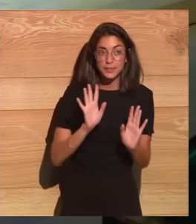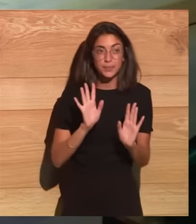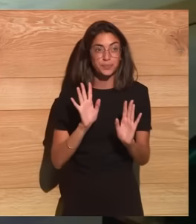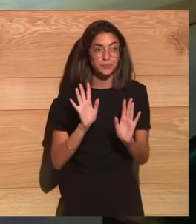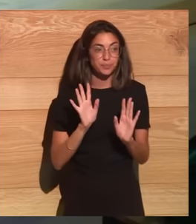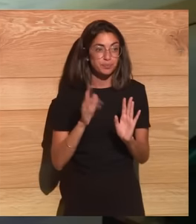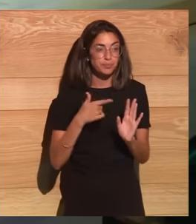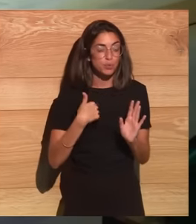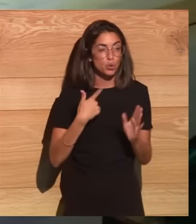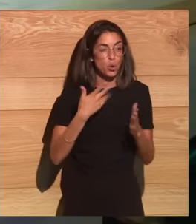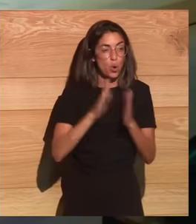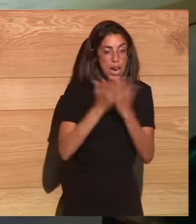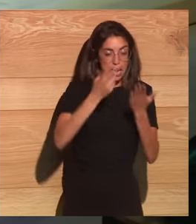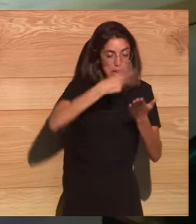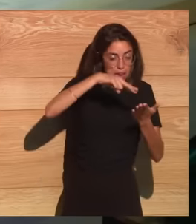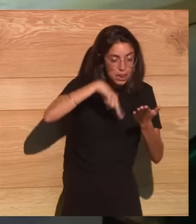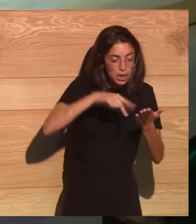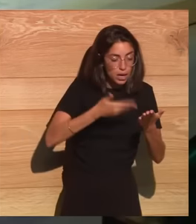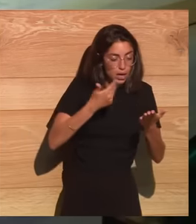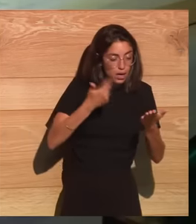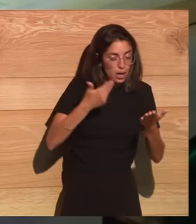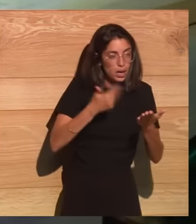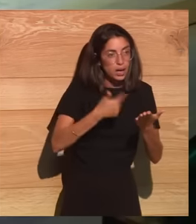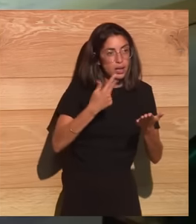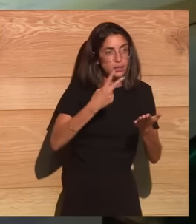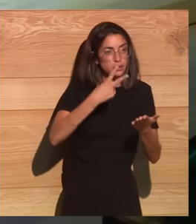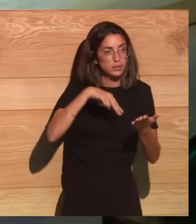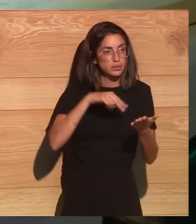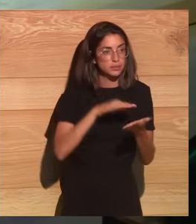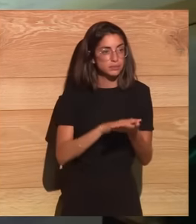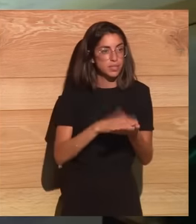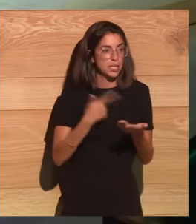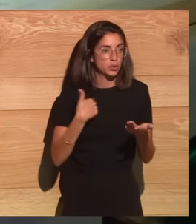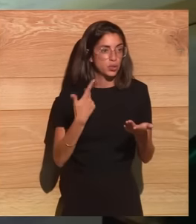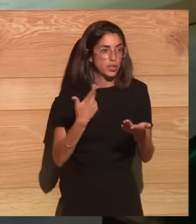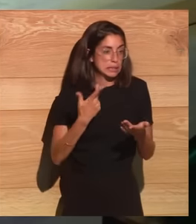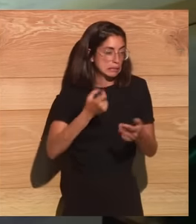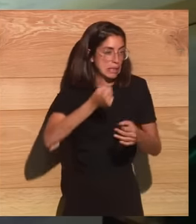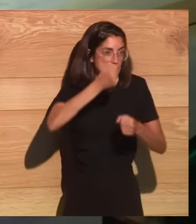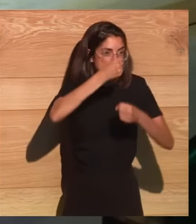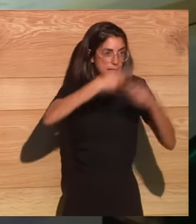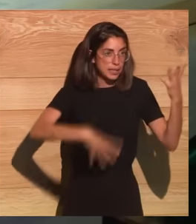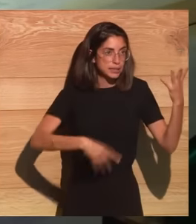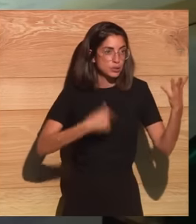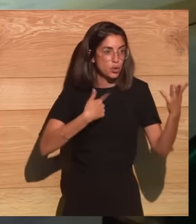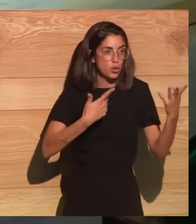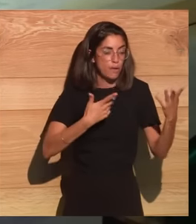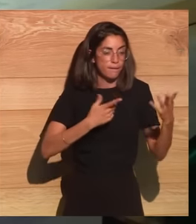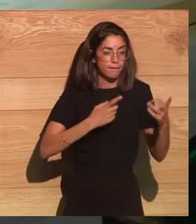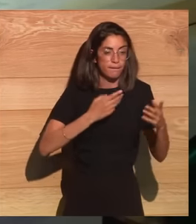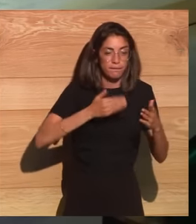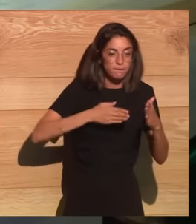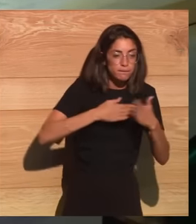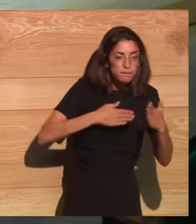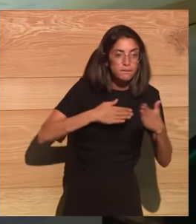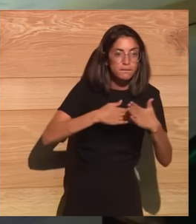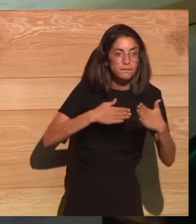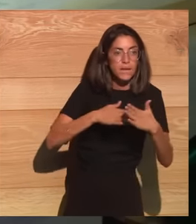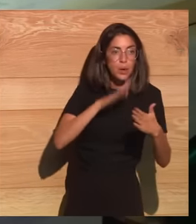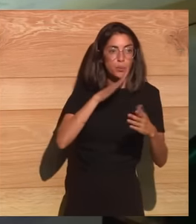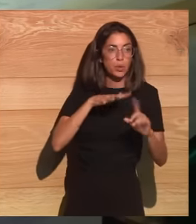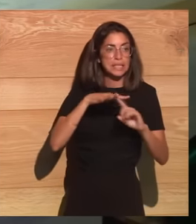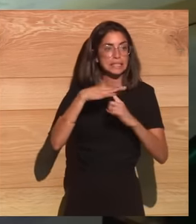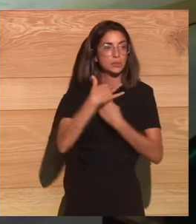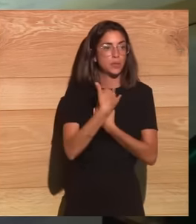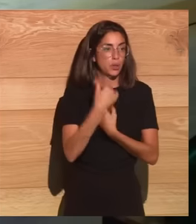yo recuerdo que iba leyendo el libro a toda leche, llegaba una lista y ahí se podía pasar horas en la lista porque no avanzaba, porque no me acordaba de las situaciones